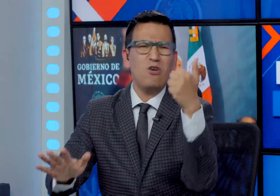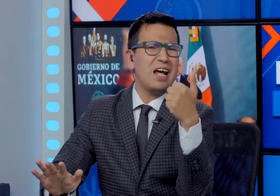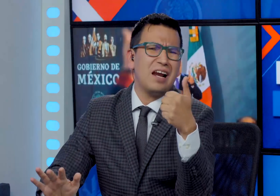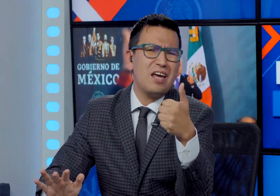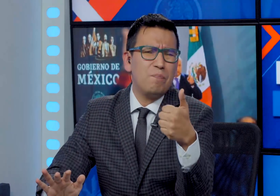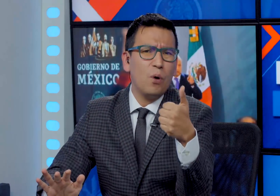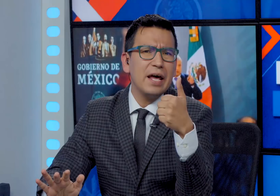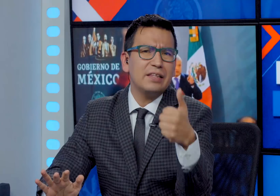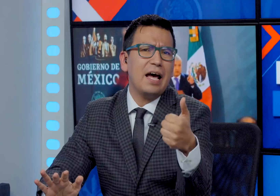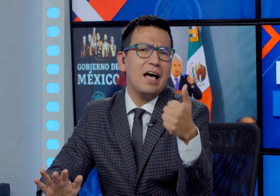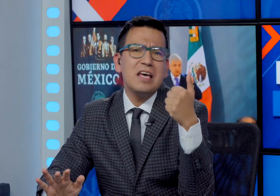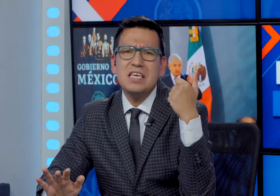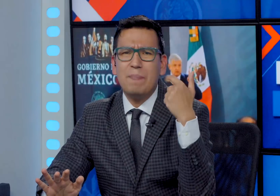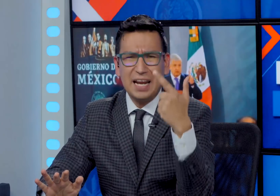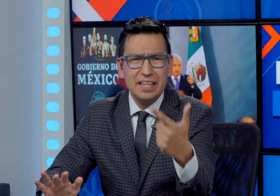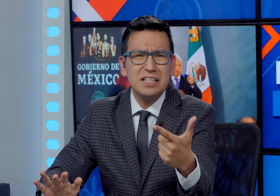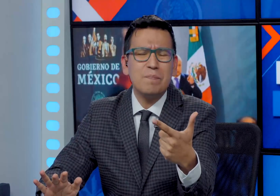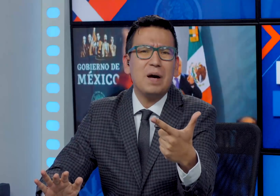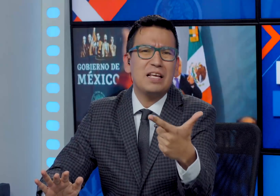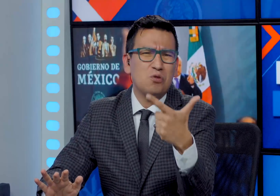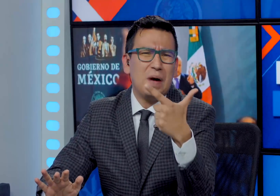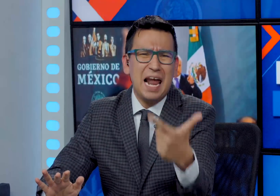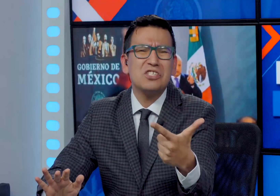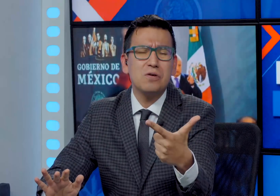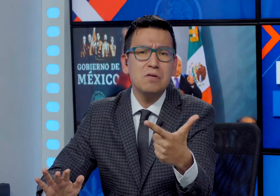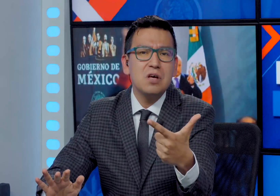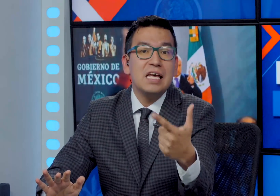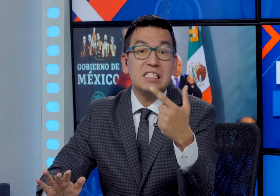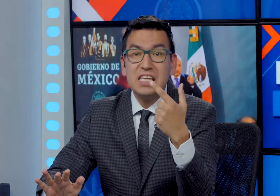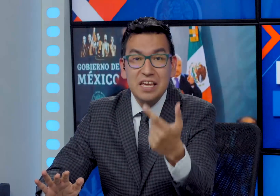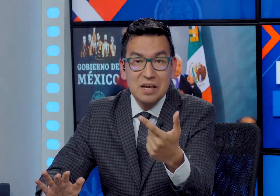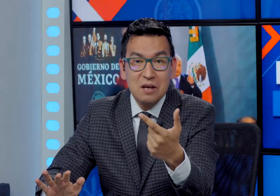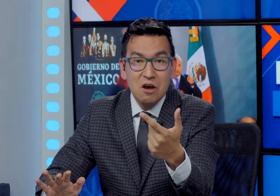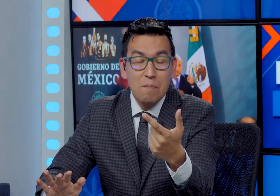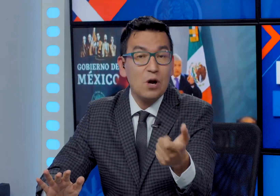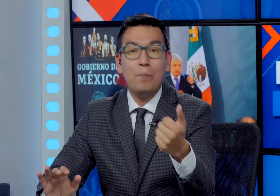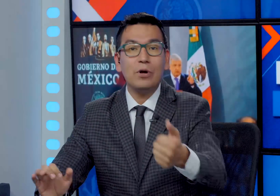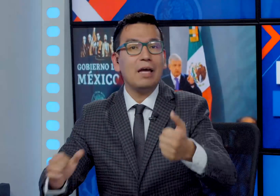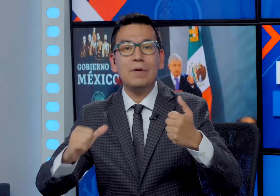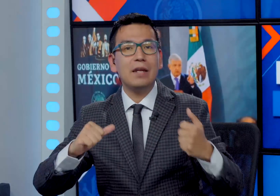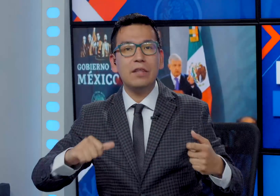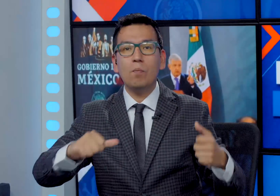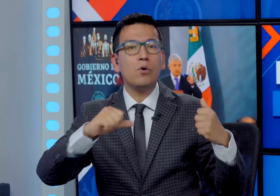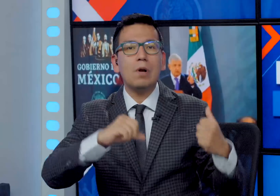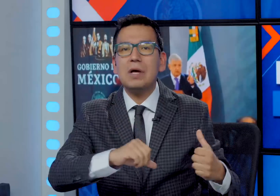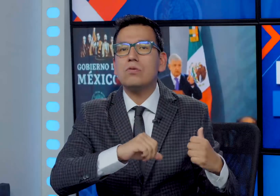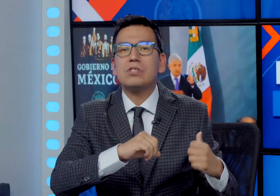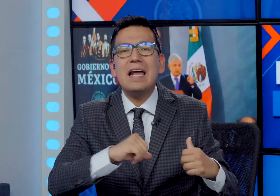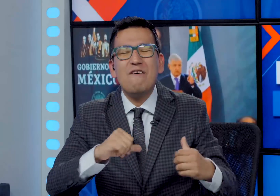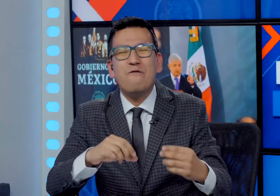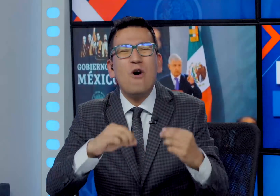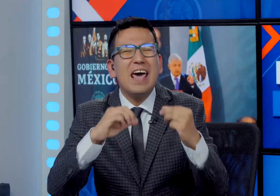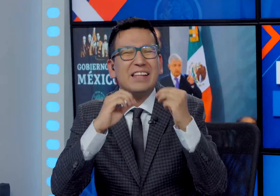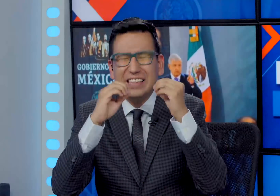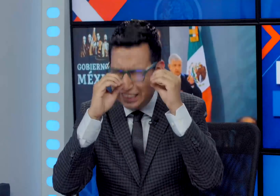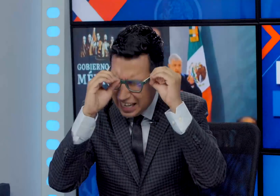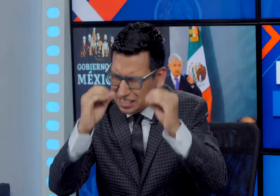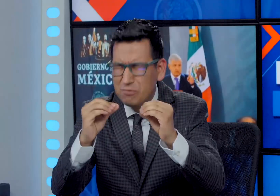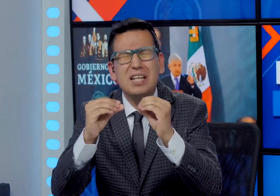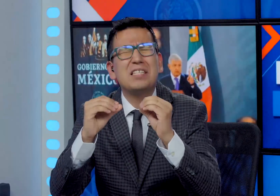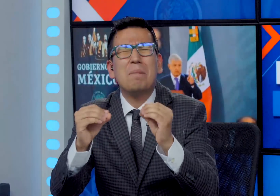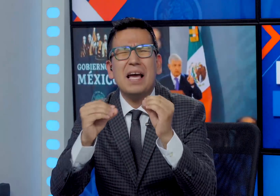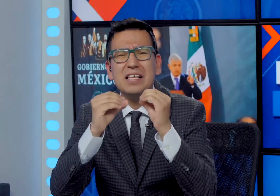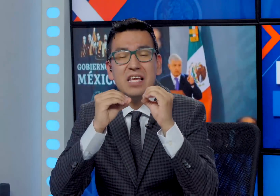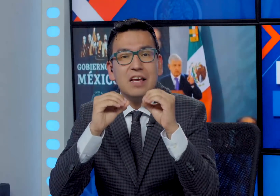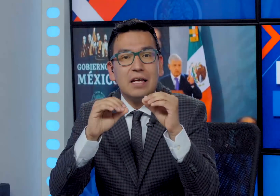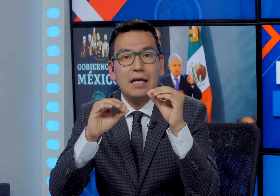¿le fueron a rayar puerta y paredes en su palacio? Sí, pero porque viene de un problema social fuertísimo